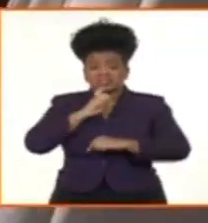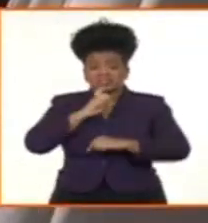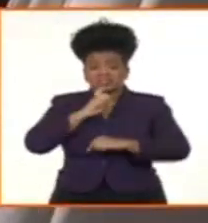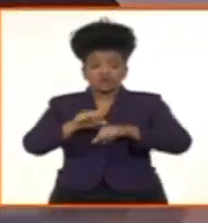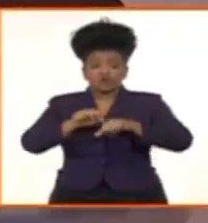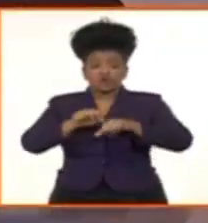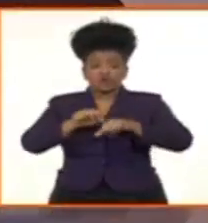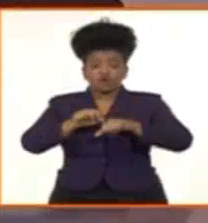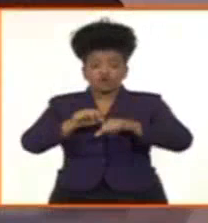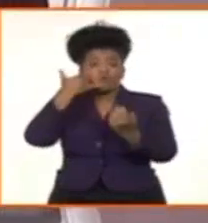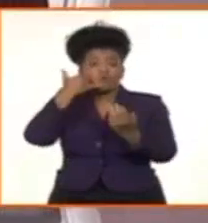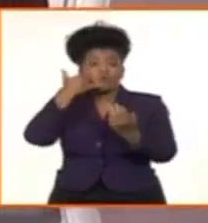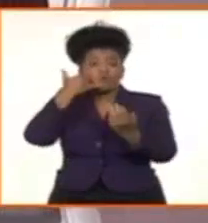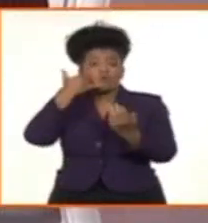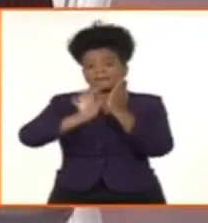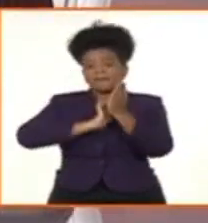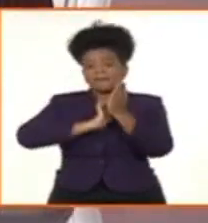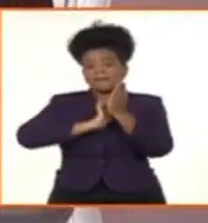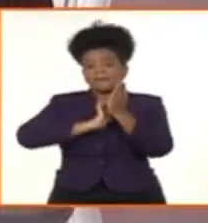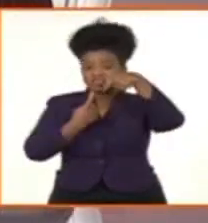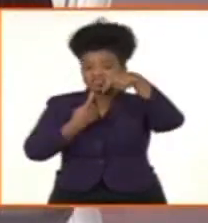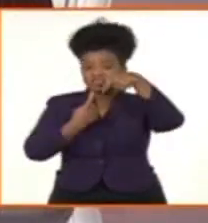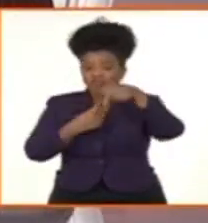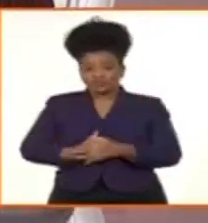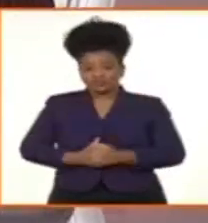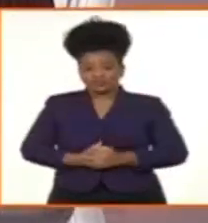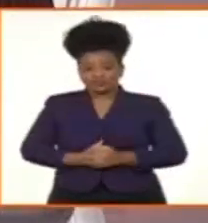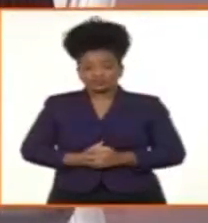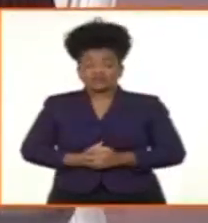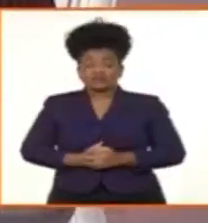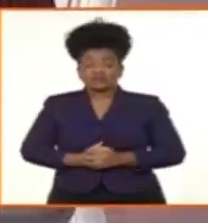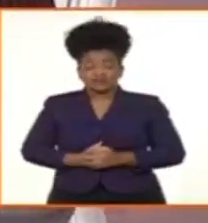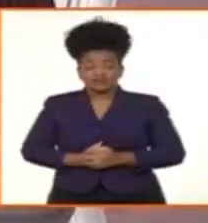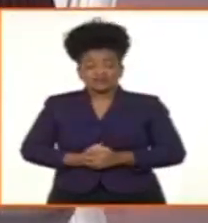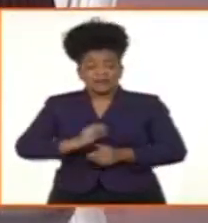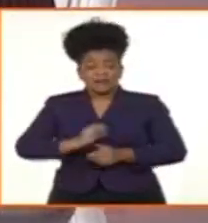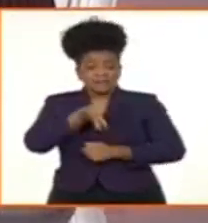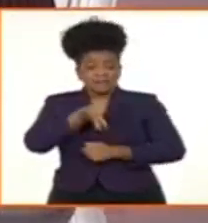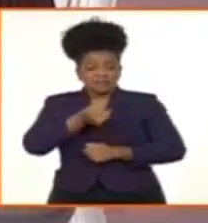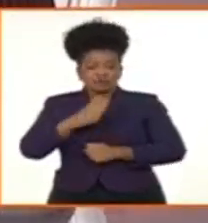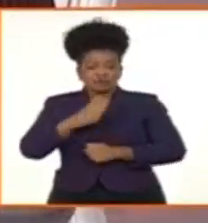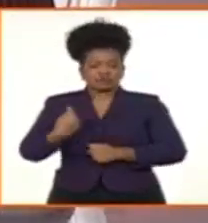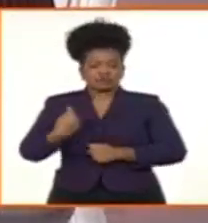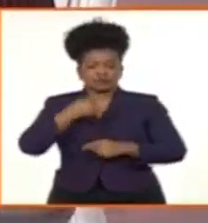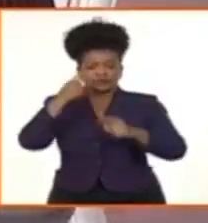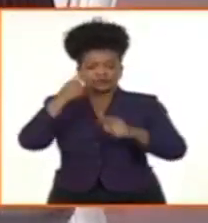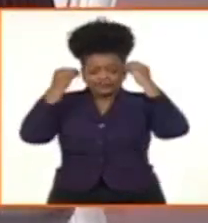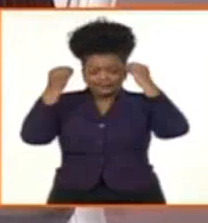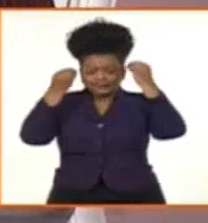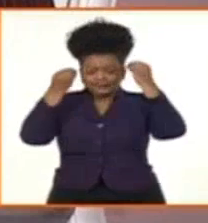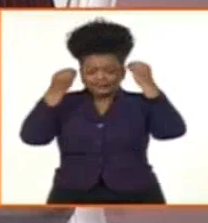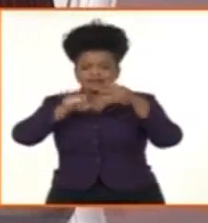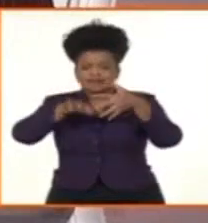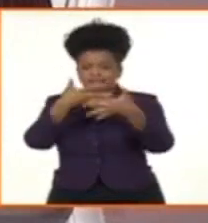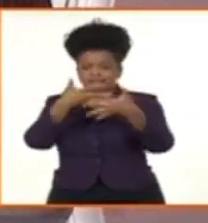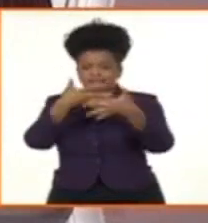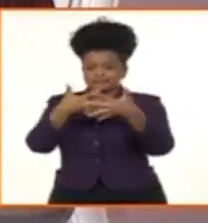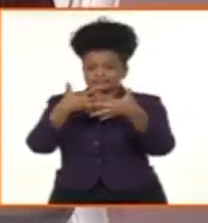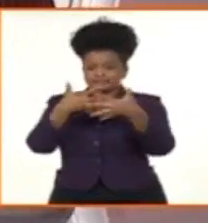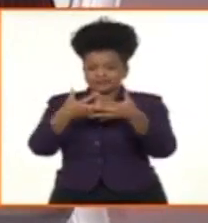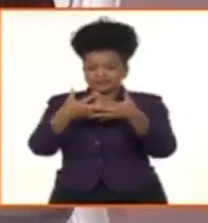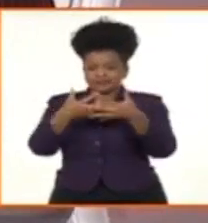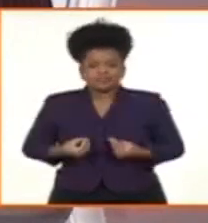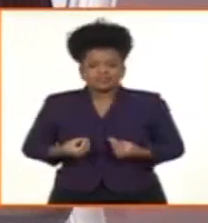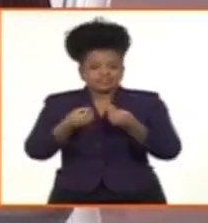cambió, eso movió, y por eso tuvimos que entonces los recursos que contó la empresa dedicarlos a la ampliación